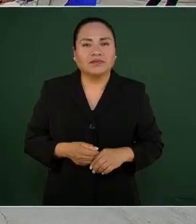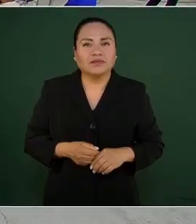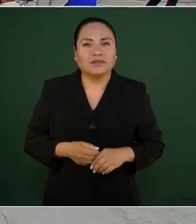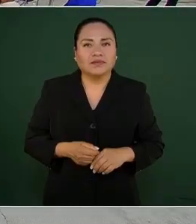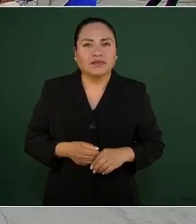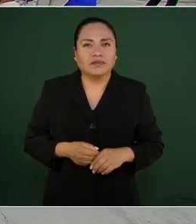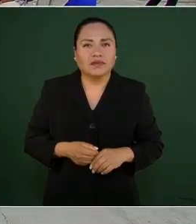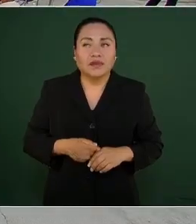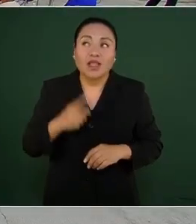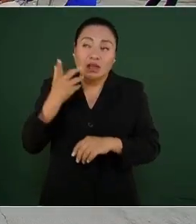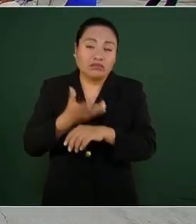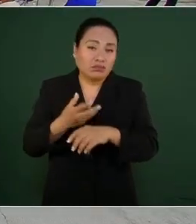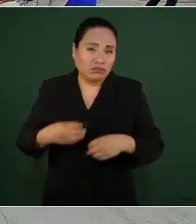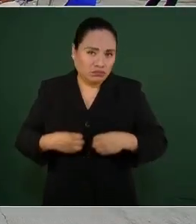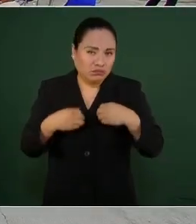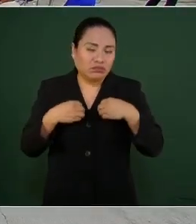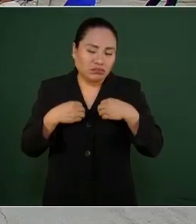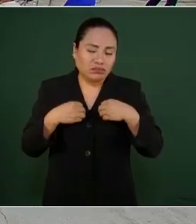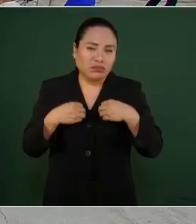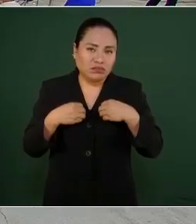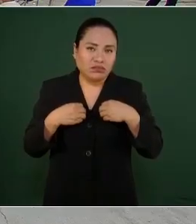En Estados Unidos.